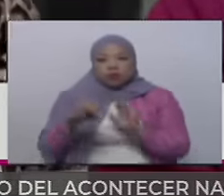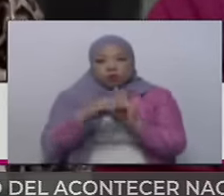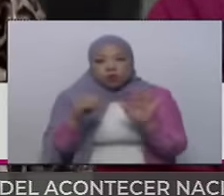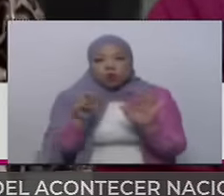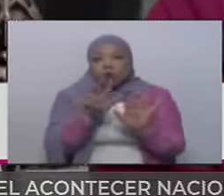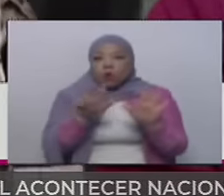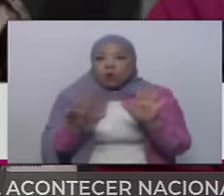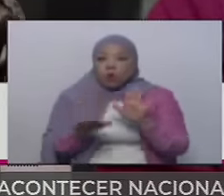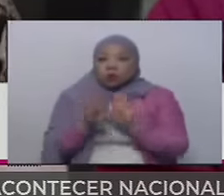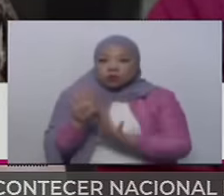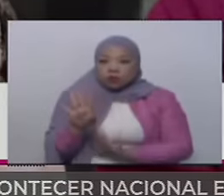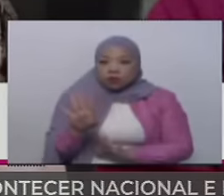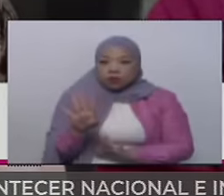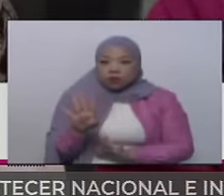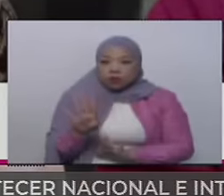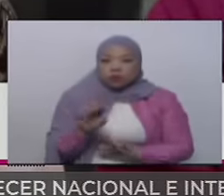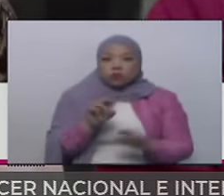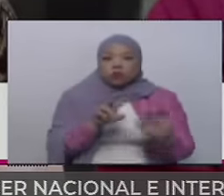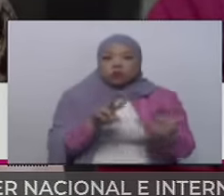84, 85 y 86,